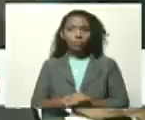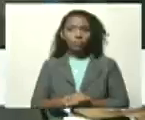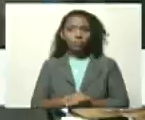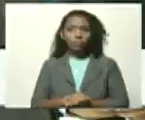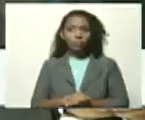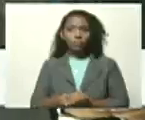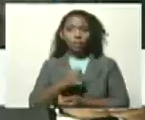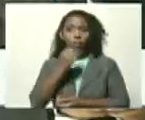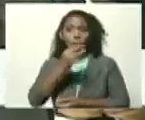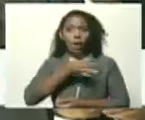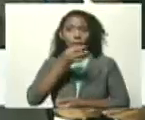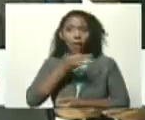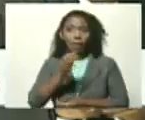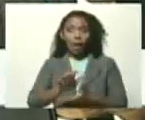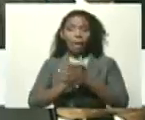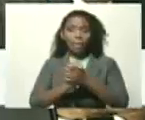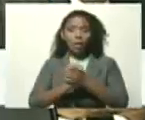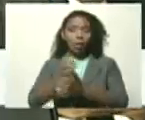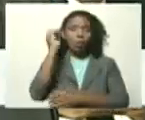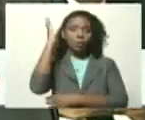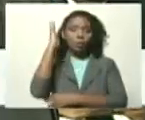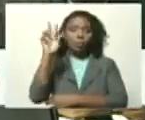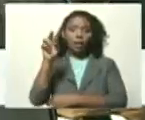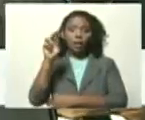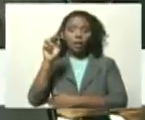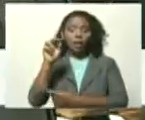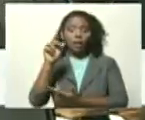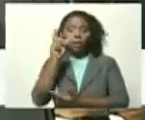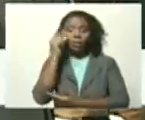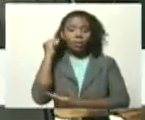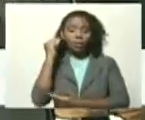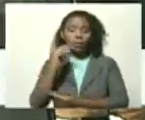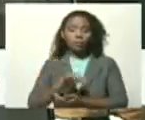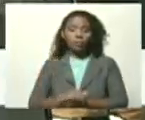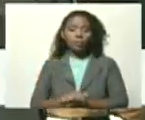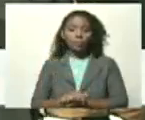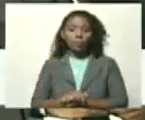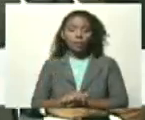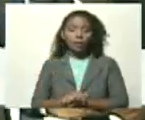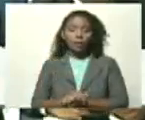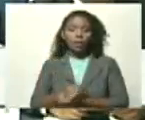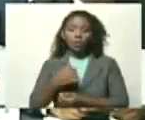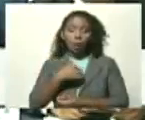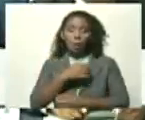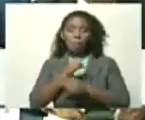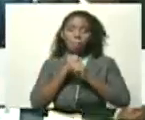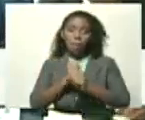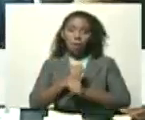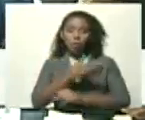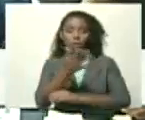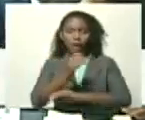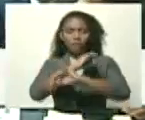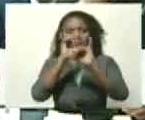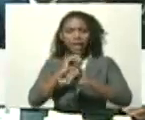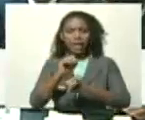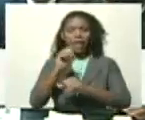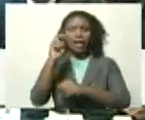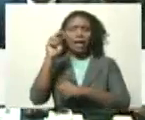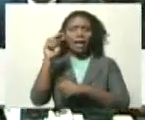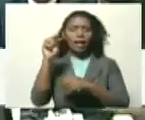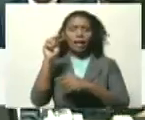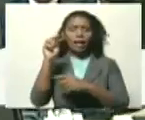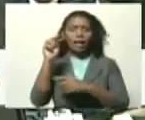Buenas tardes, colegas parlamentarios y parlamentarias. Espero que hayan recibido una feliz Navidad y